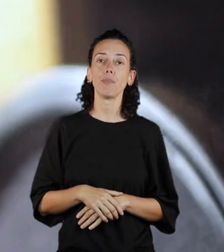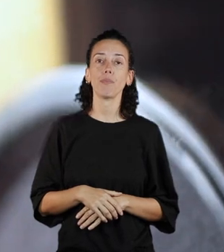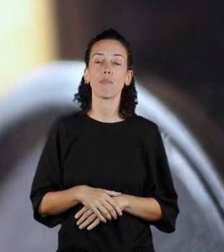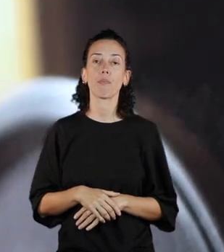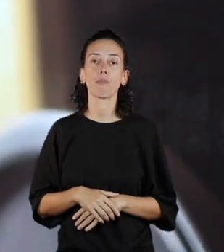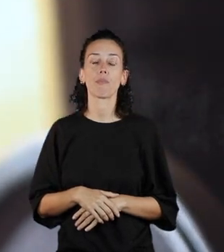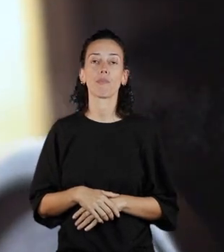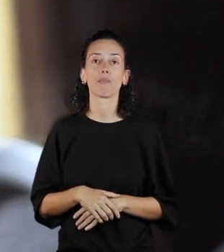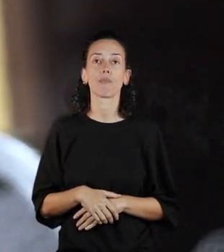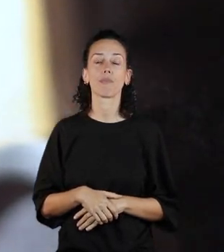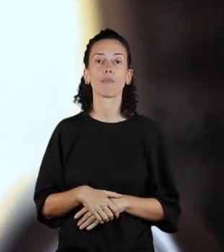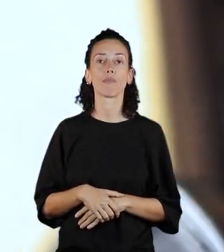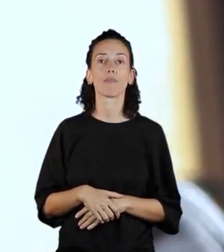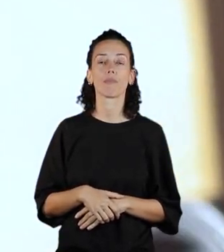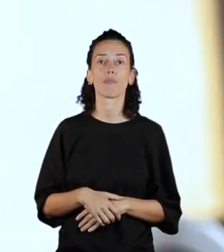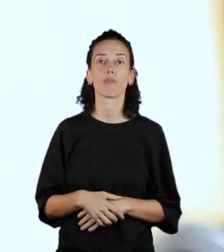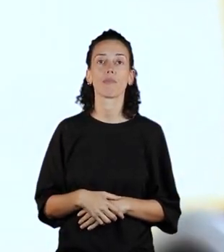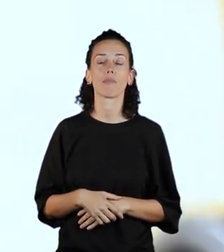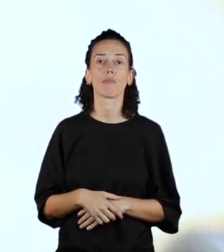ese lugar.